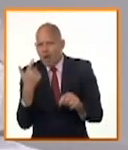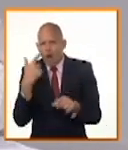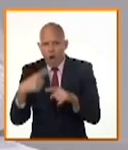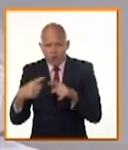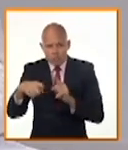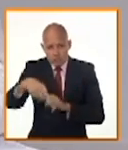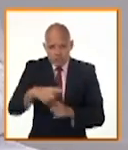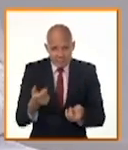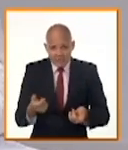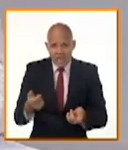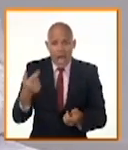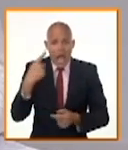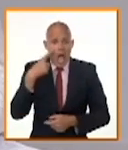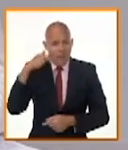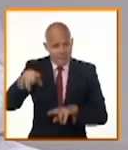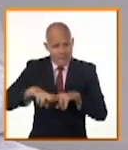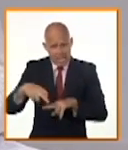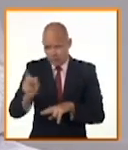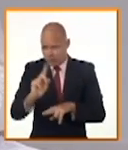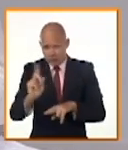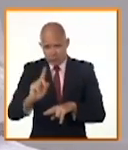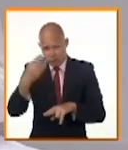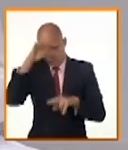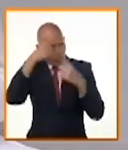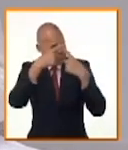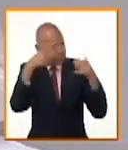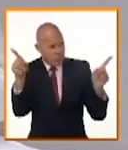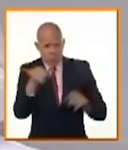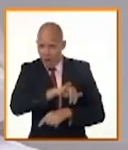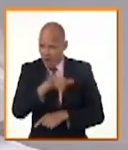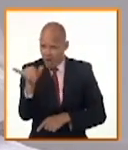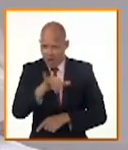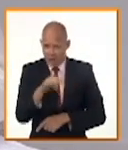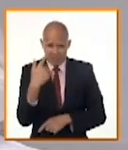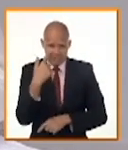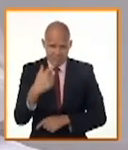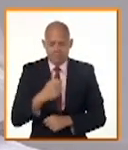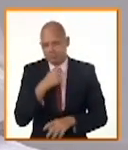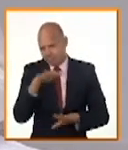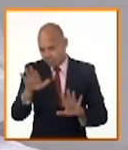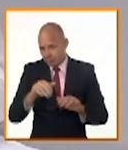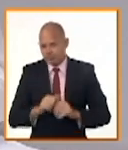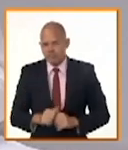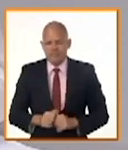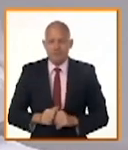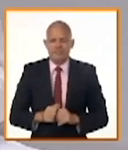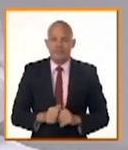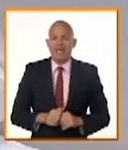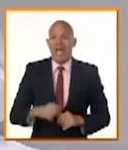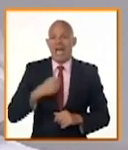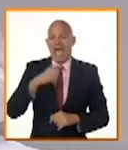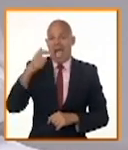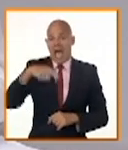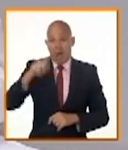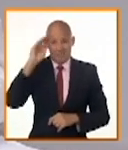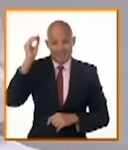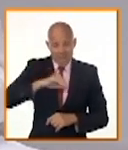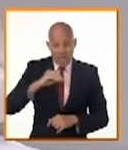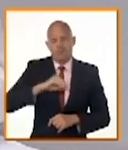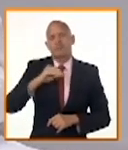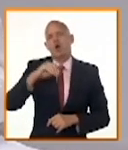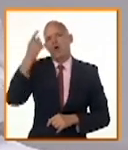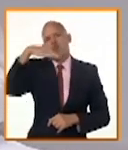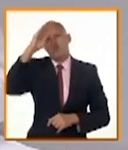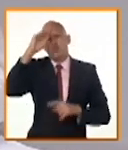y hoy las redes automático no solo en la Habana sino en los puntos donde hoy tenemos un dato curioso o sea hoy tenemos hoy nos faltan cajeros en cien municipios o sea tenemos